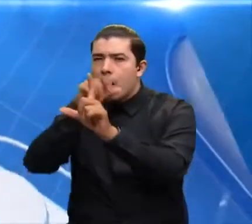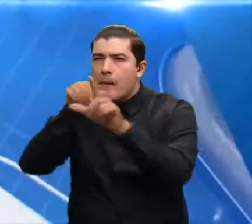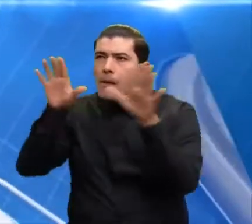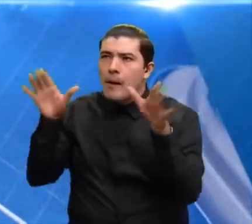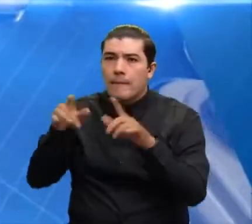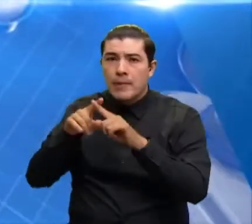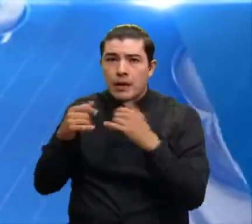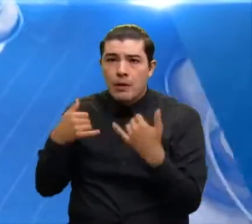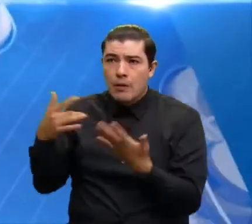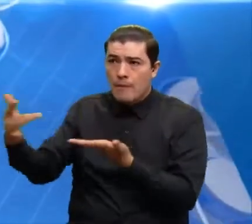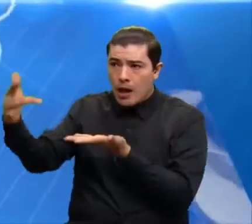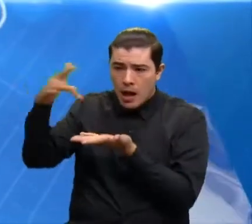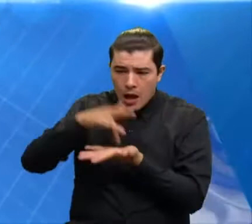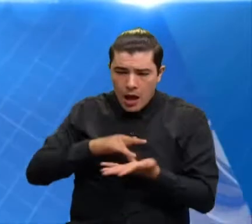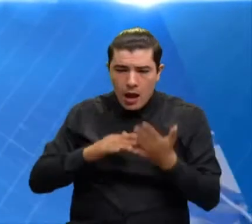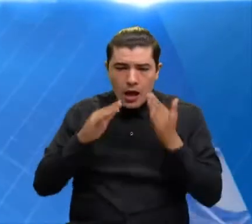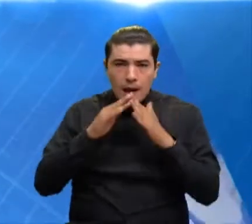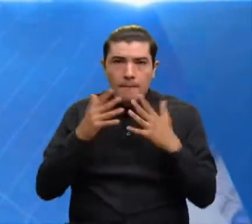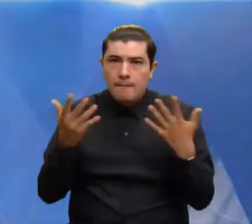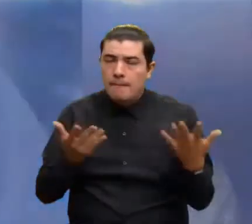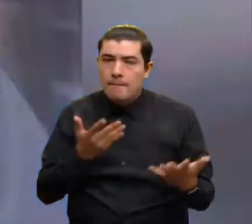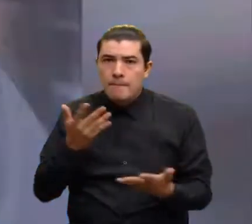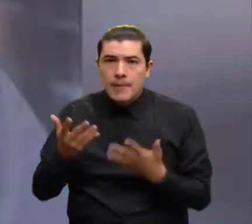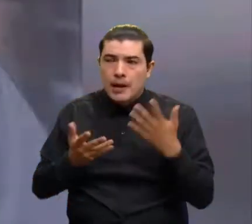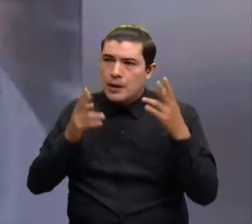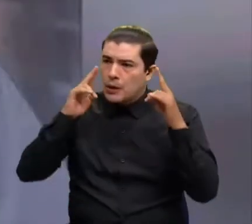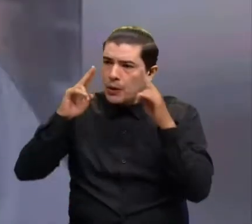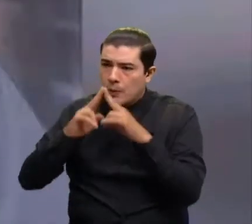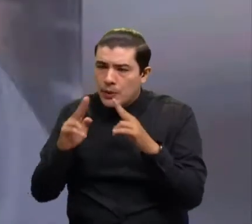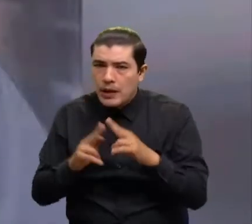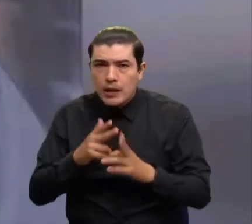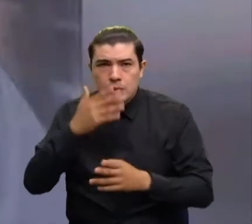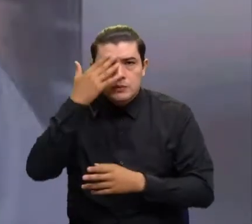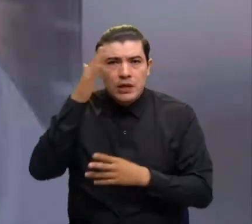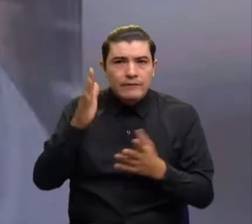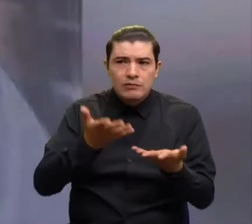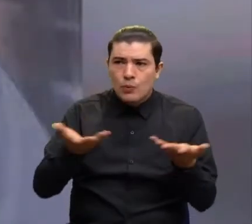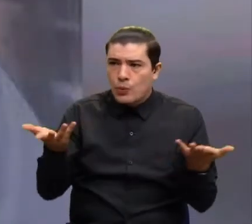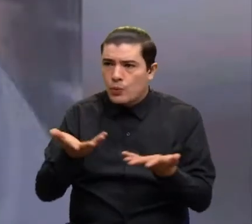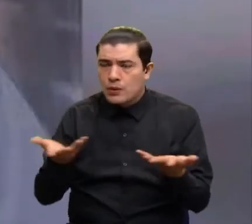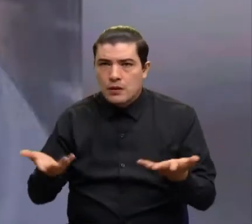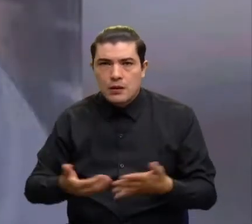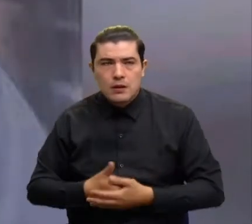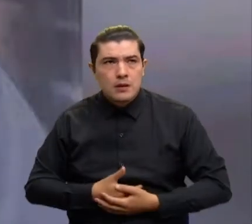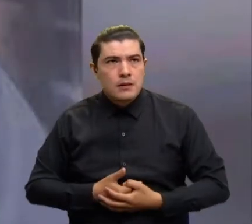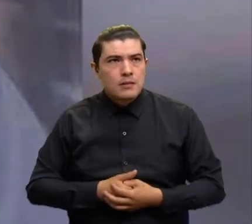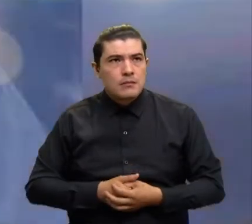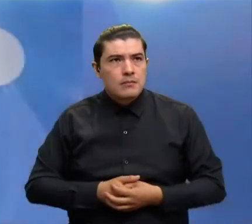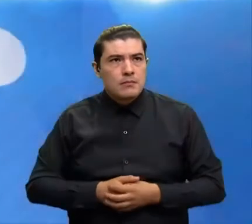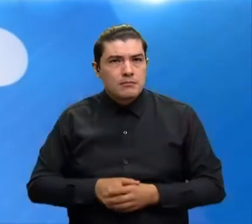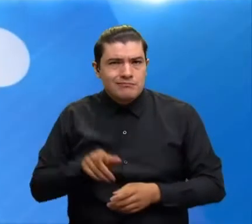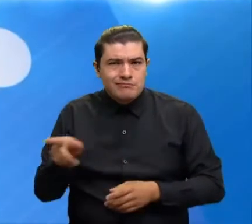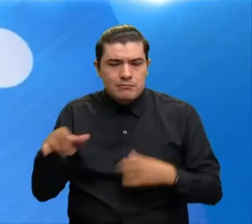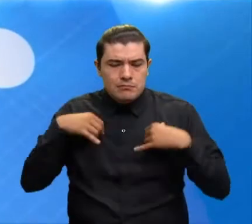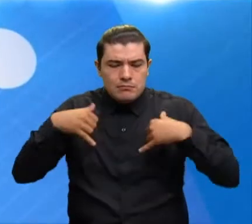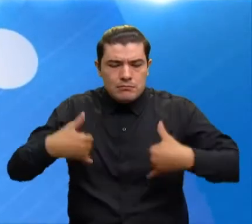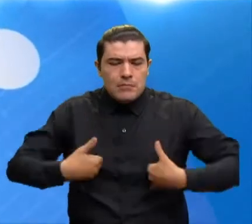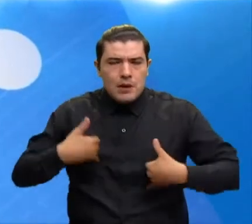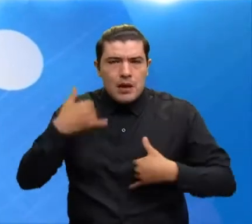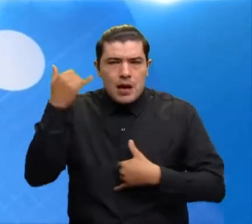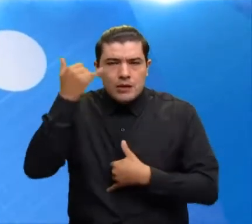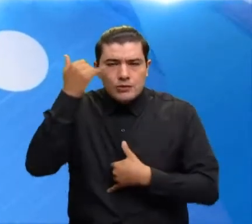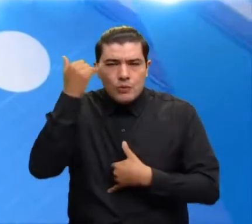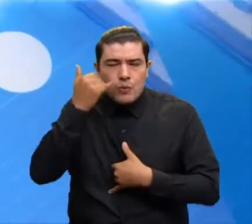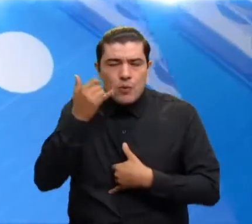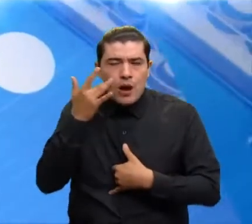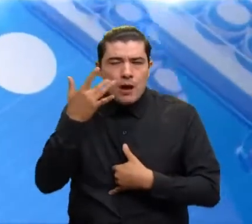que él no ha llegado al entorno del hogar, no se ha visto ni se ha sabido nada de él. Y llevaba un morralito azul con amarillo